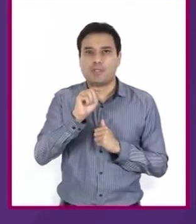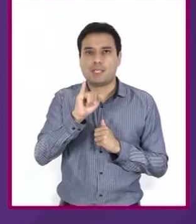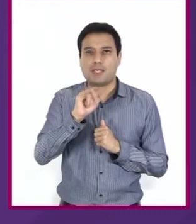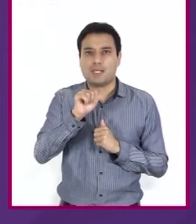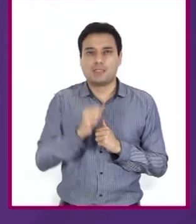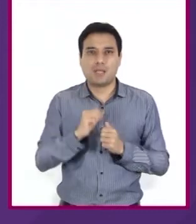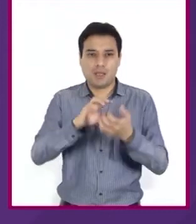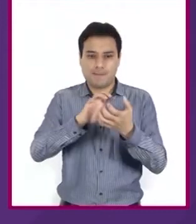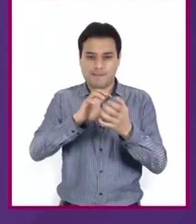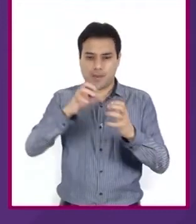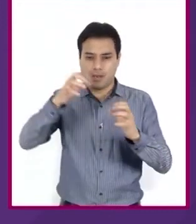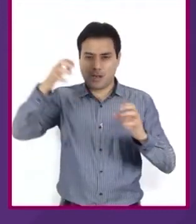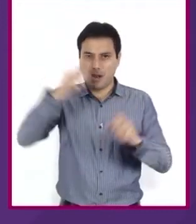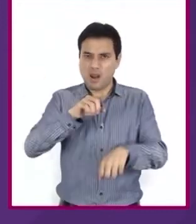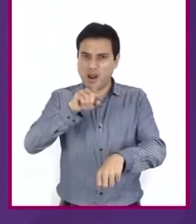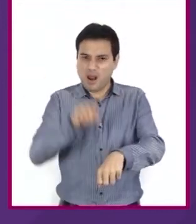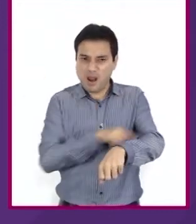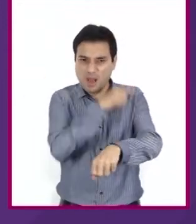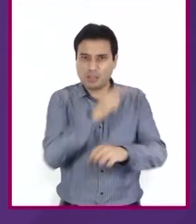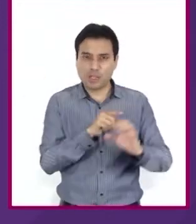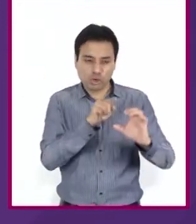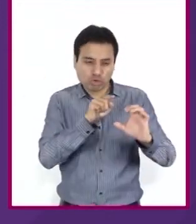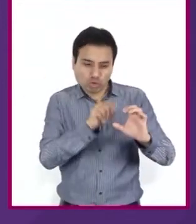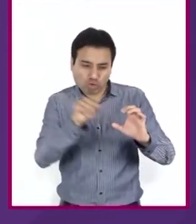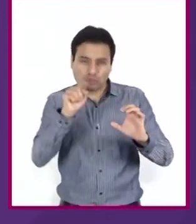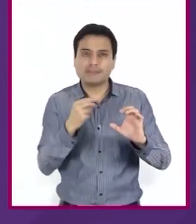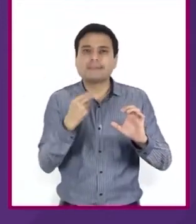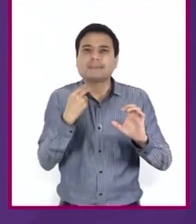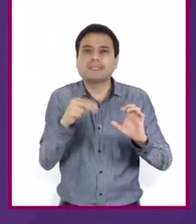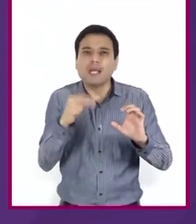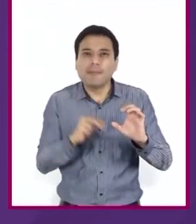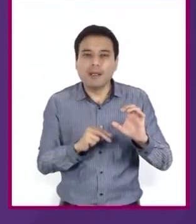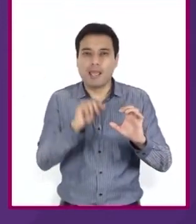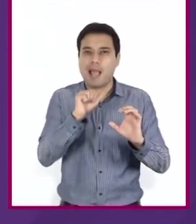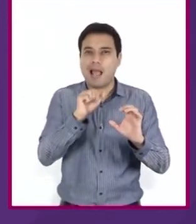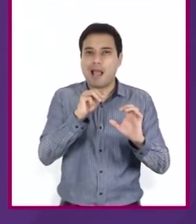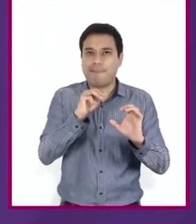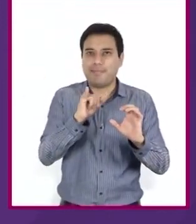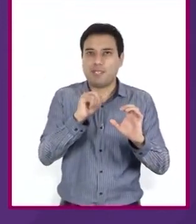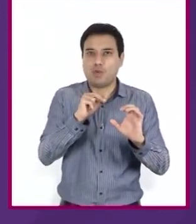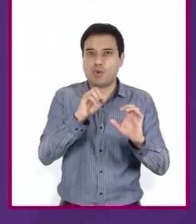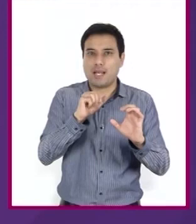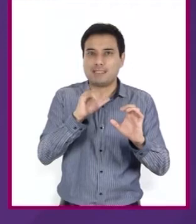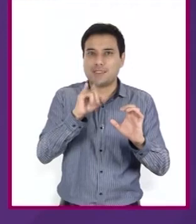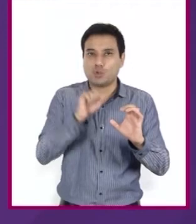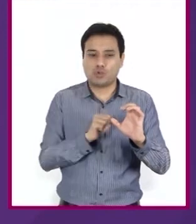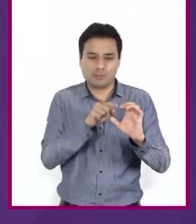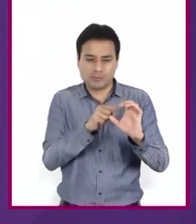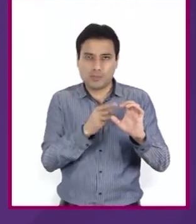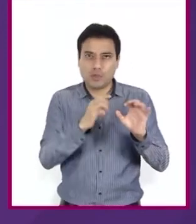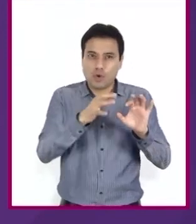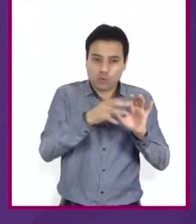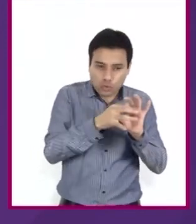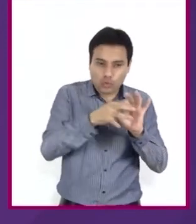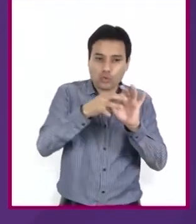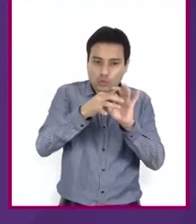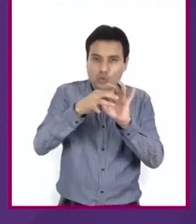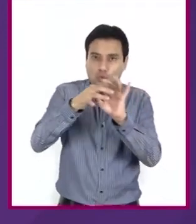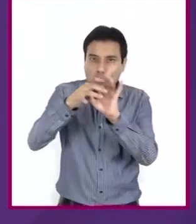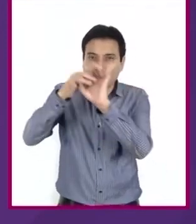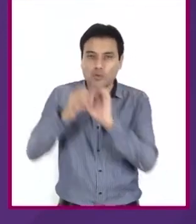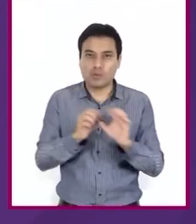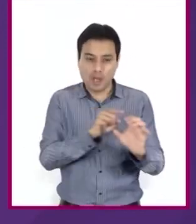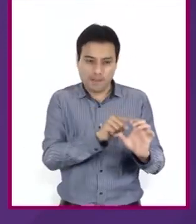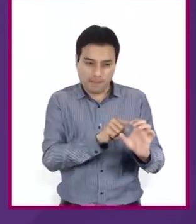grandes cadenas constituidas por pequeñas unidades llamadas aminoácidos, que se unen uno tras otro,